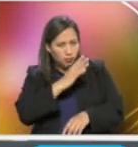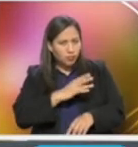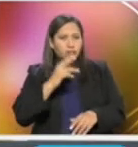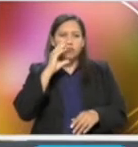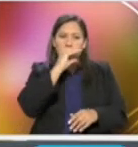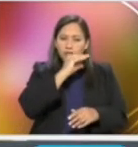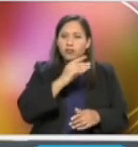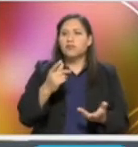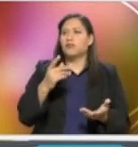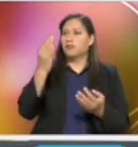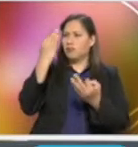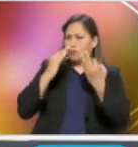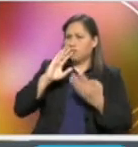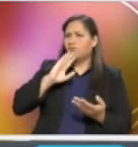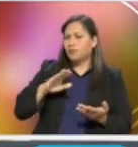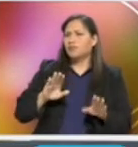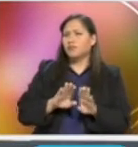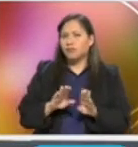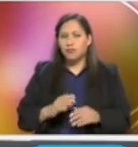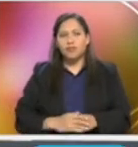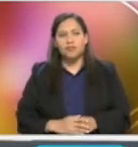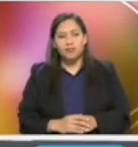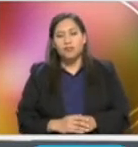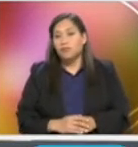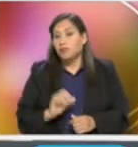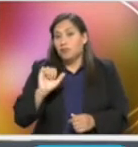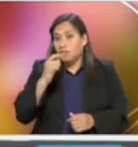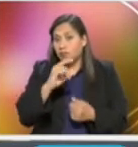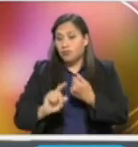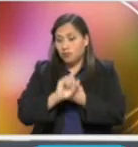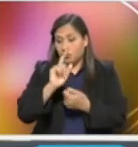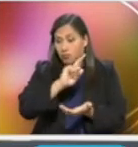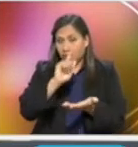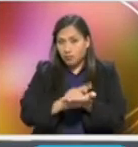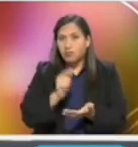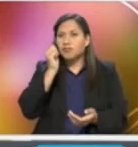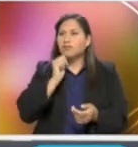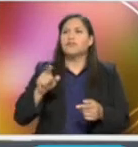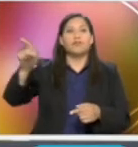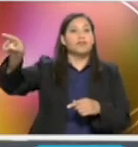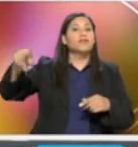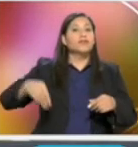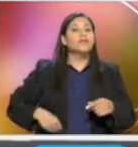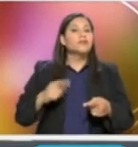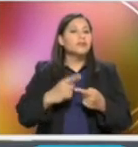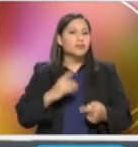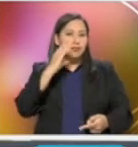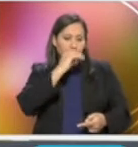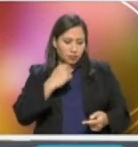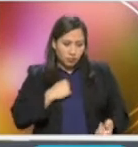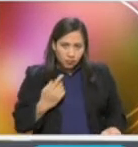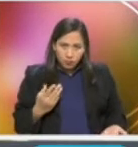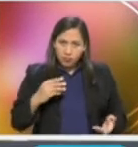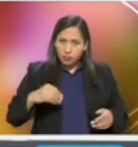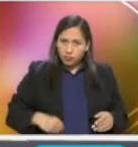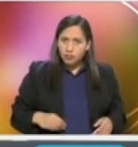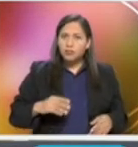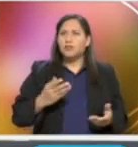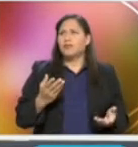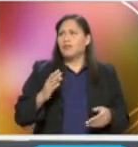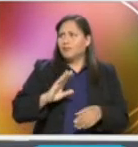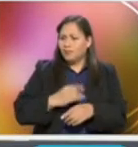los trataran mal, que cuando se llegaban a ver en algún problema con la ley, pues siempre le echaban la culpa precisamente a la persona por su color de